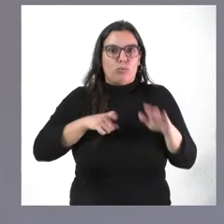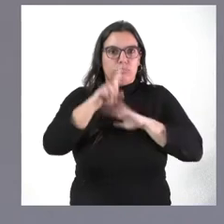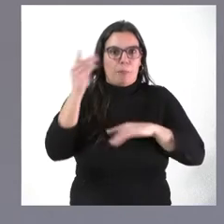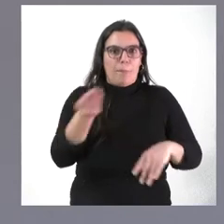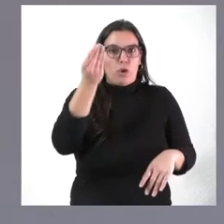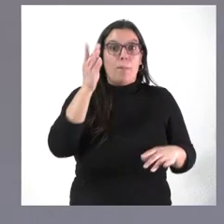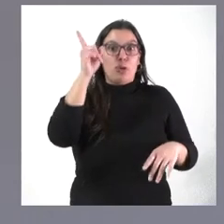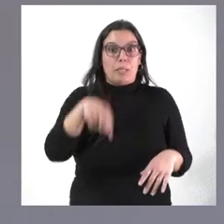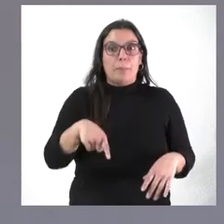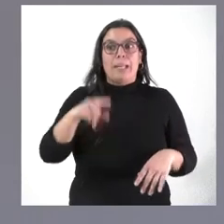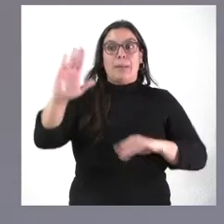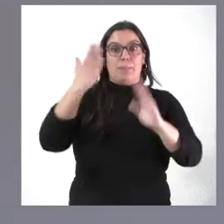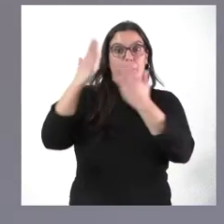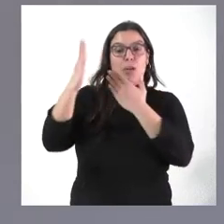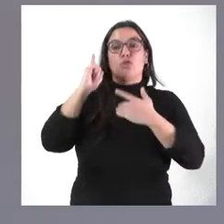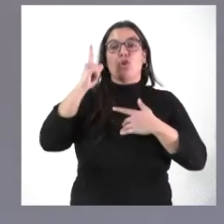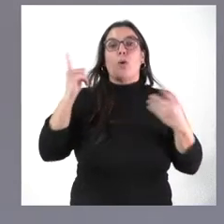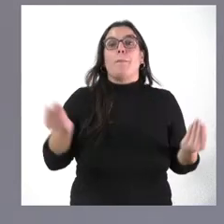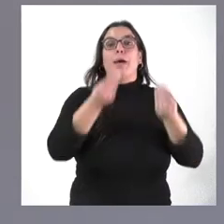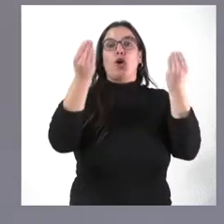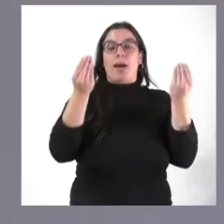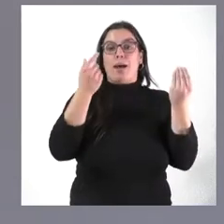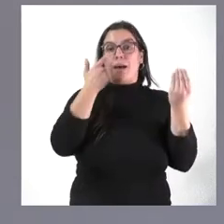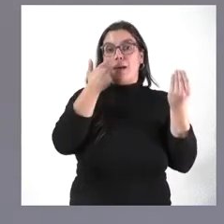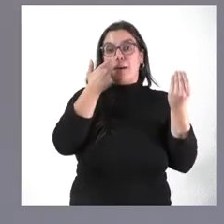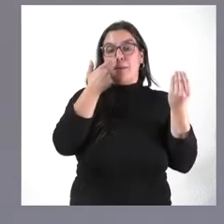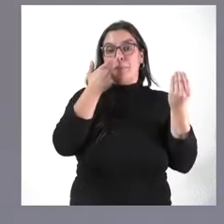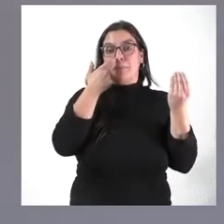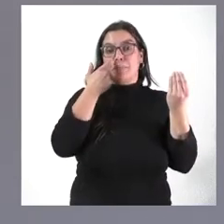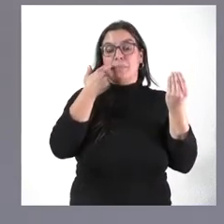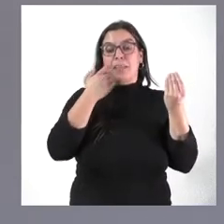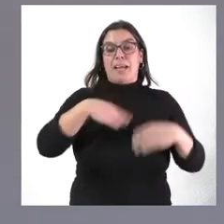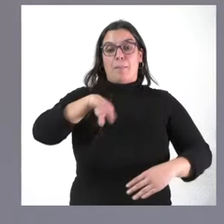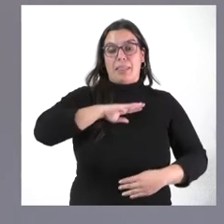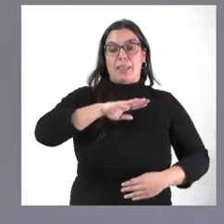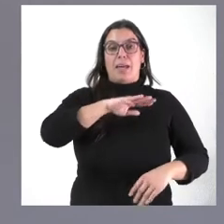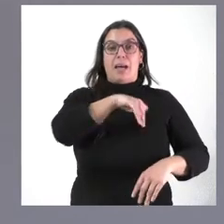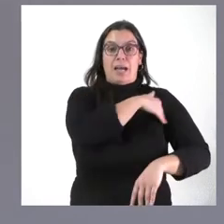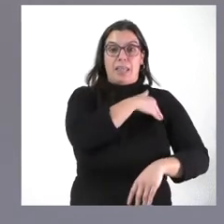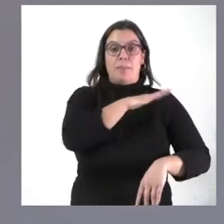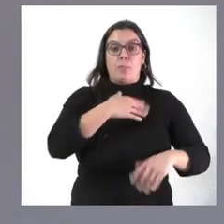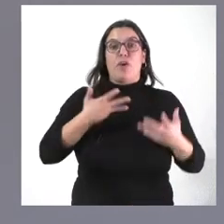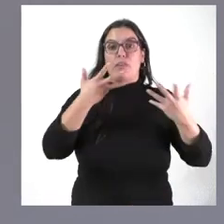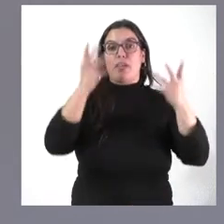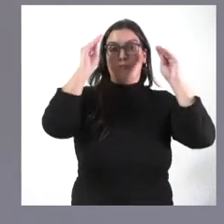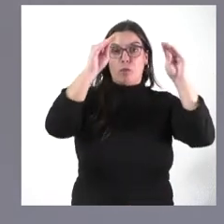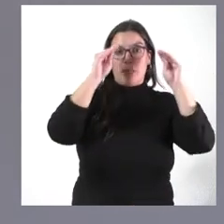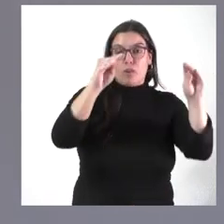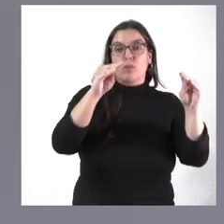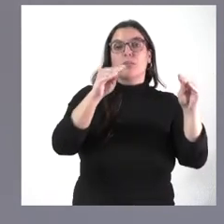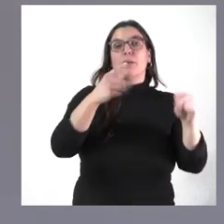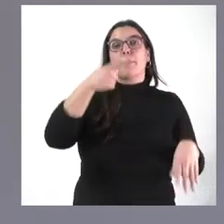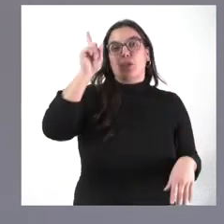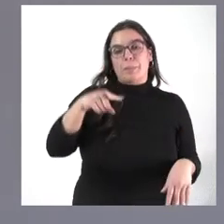que las aportaciones consistan no solamente en mejorar la capacidad de las academias en realizar la formación para que ellos están preparados sino